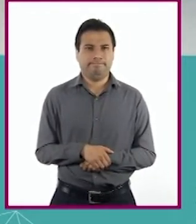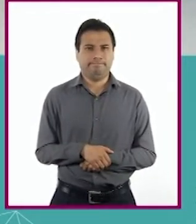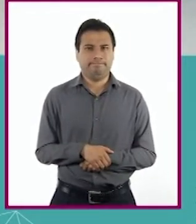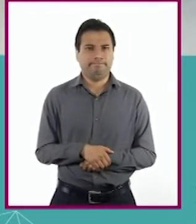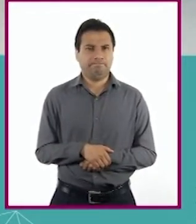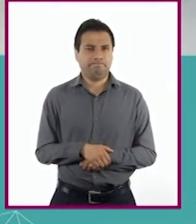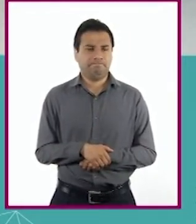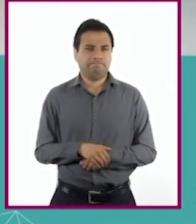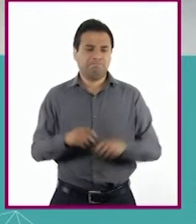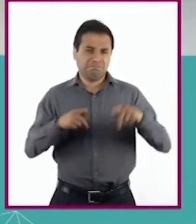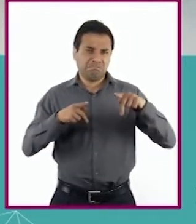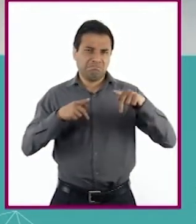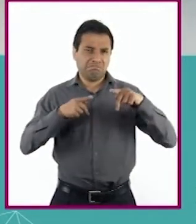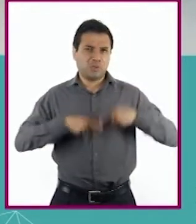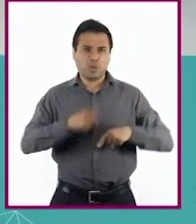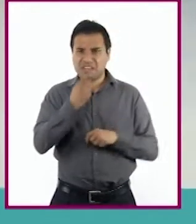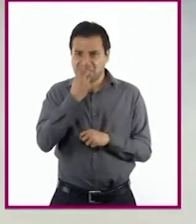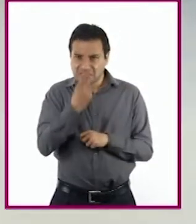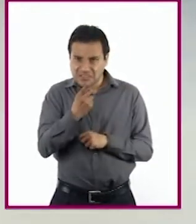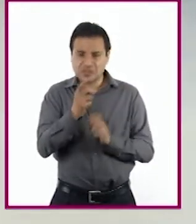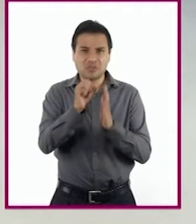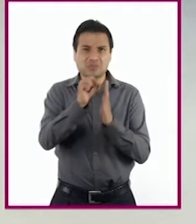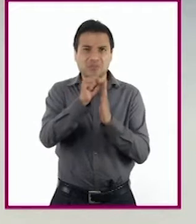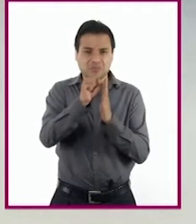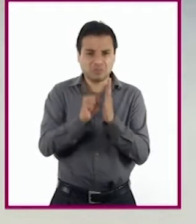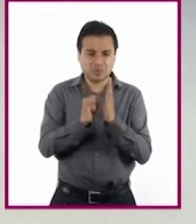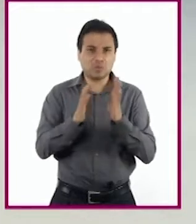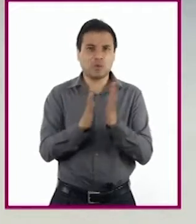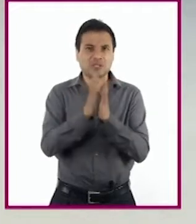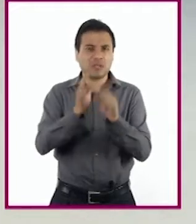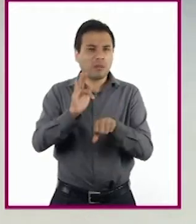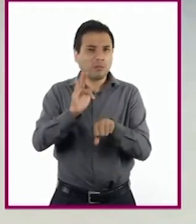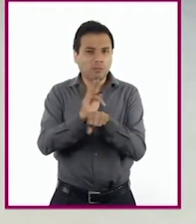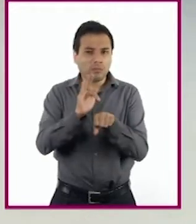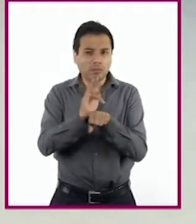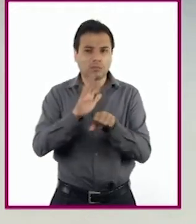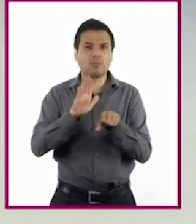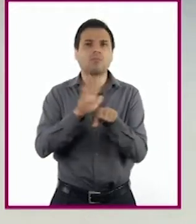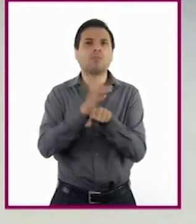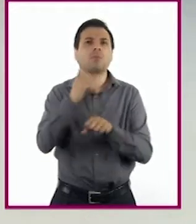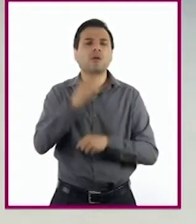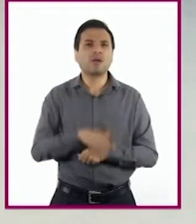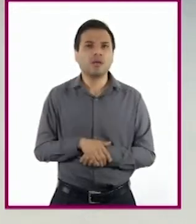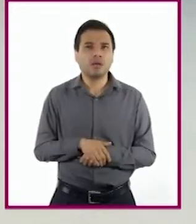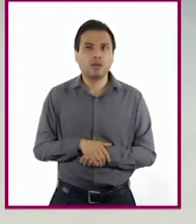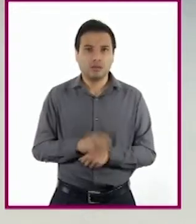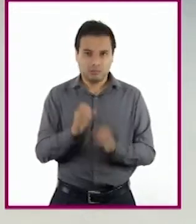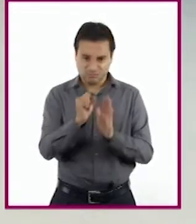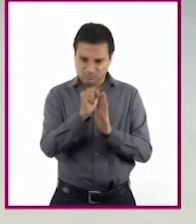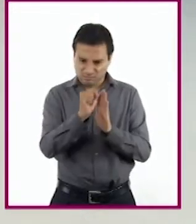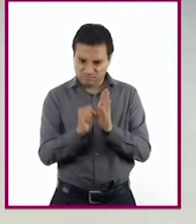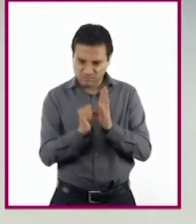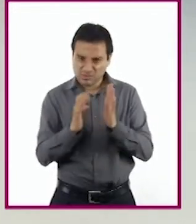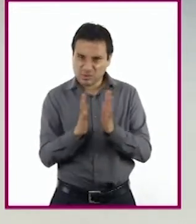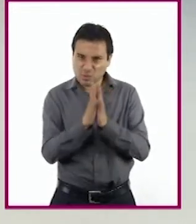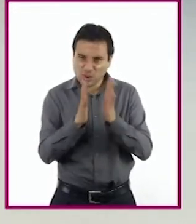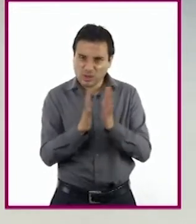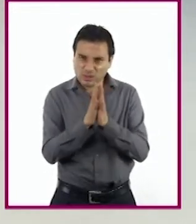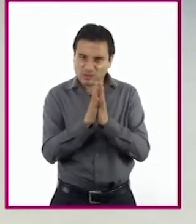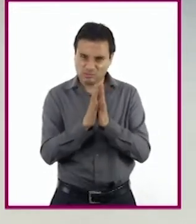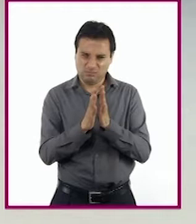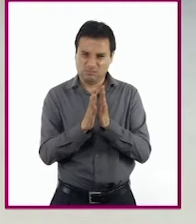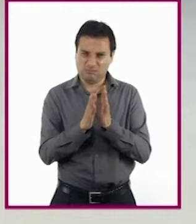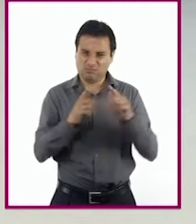muchas personas que dicen defender la democracia? ¿Qué características de esta forma de organización hacen que las personas